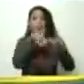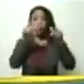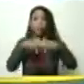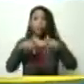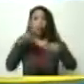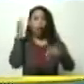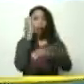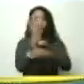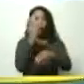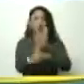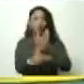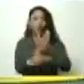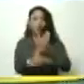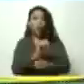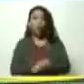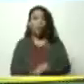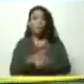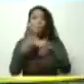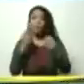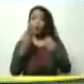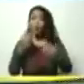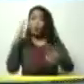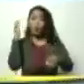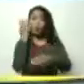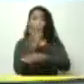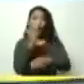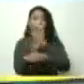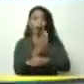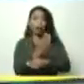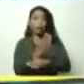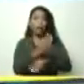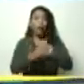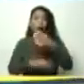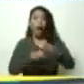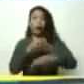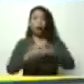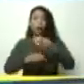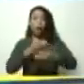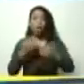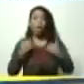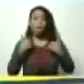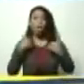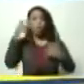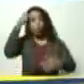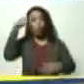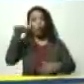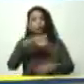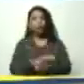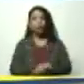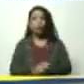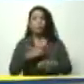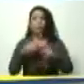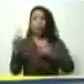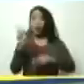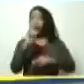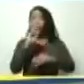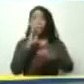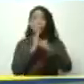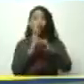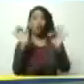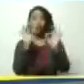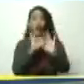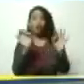sanciones crueles muy crueles que lo que han hecho es hacer sufrir al pueblo pero que no nos han detenido